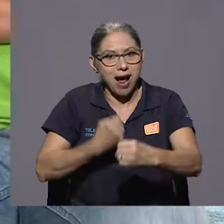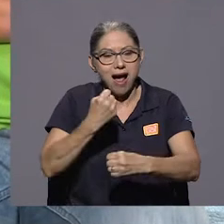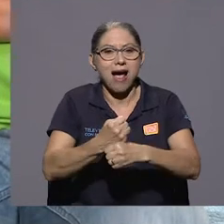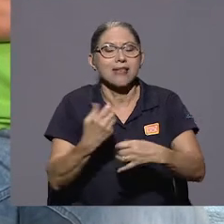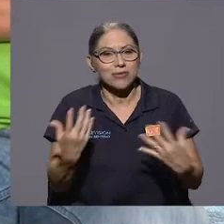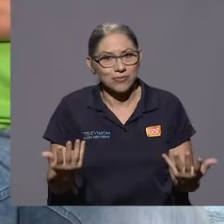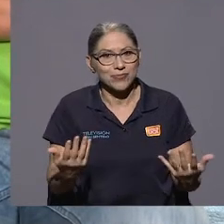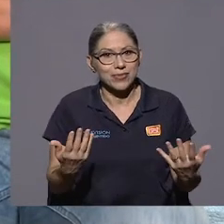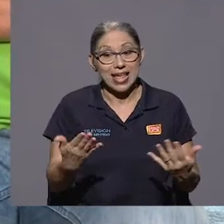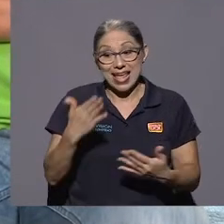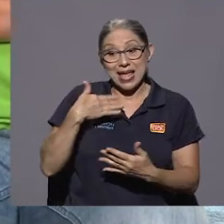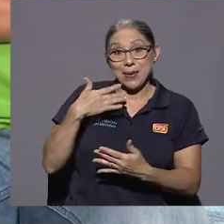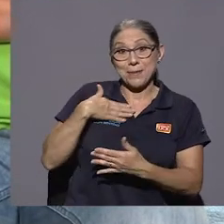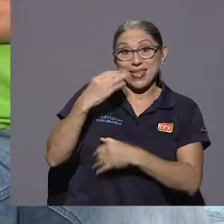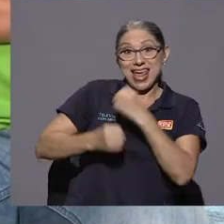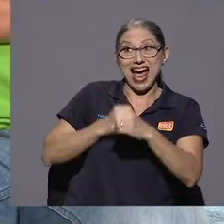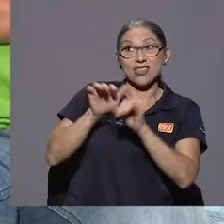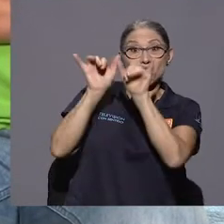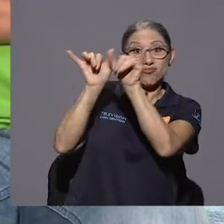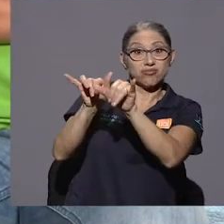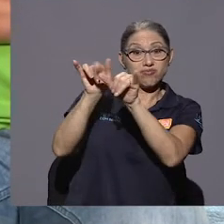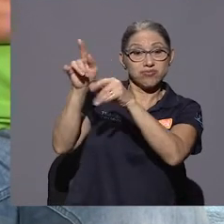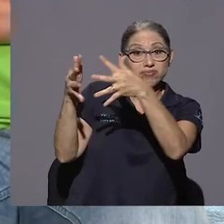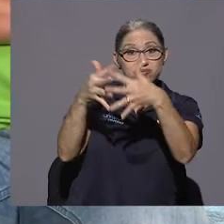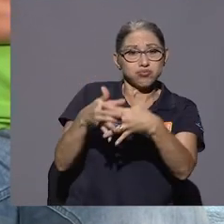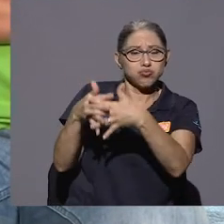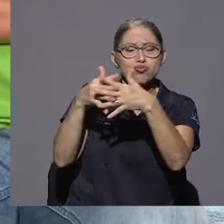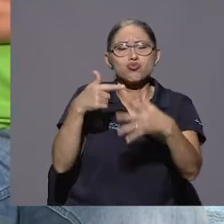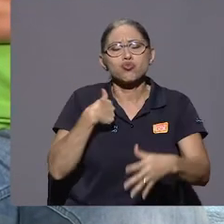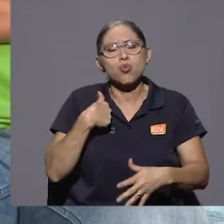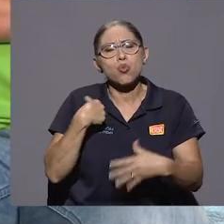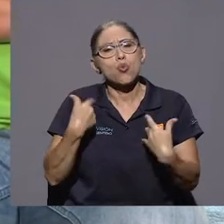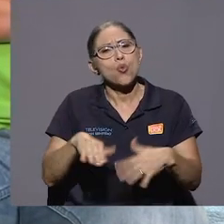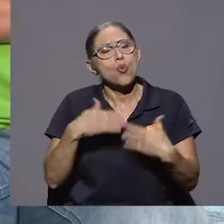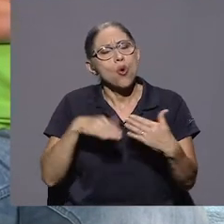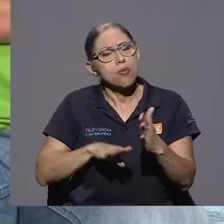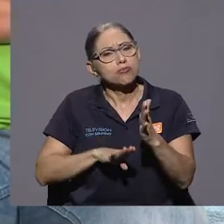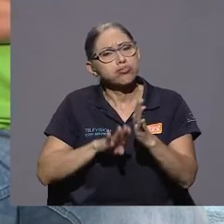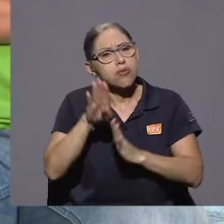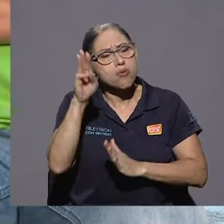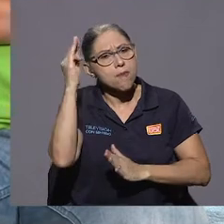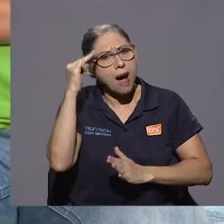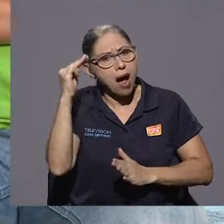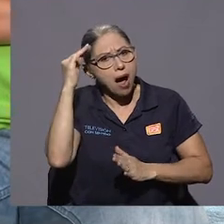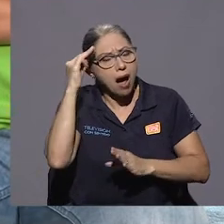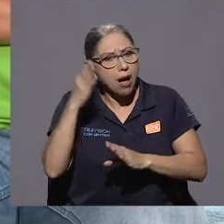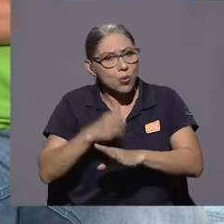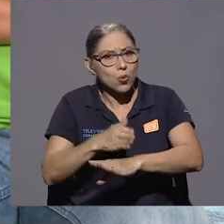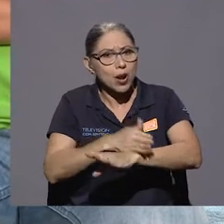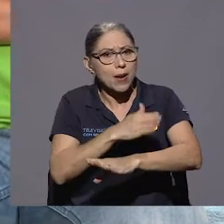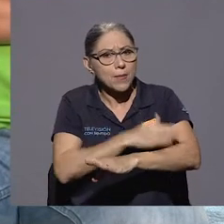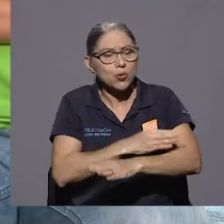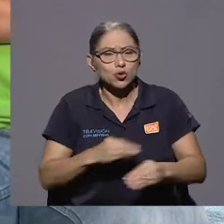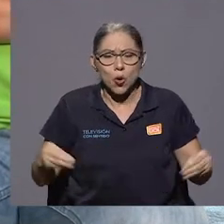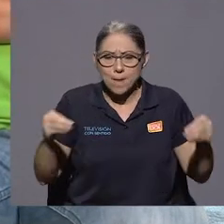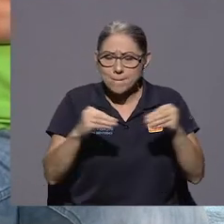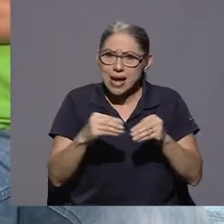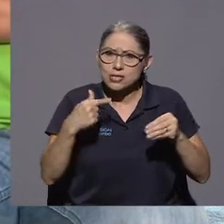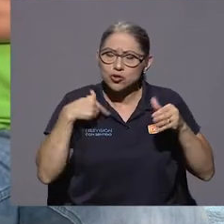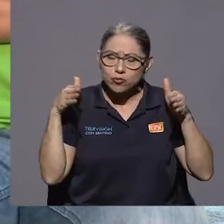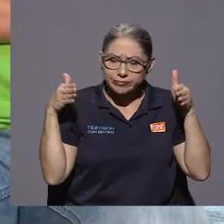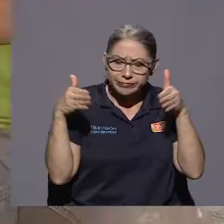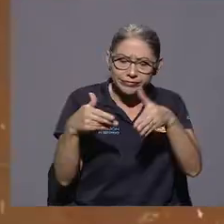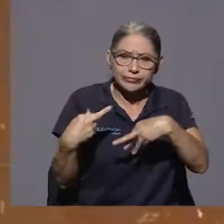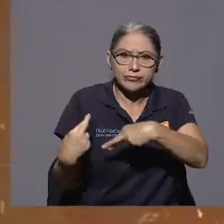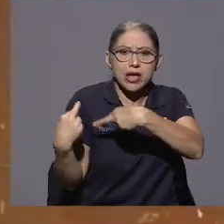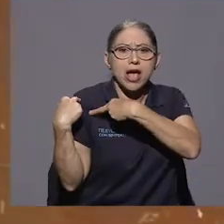Y mi año de intercambio en realidad me hizo madurar mucho, me centró más en mis